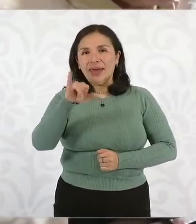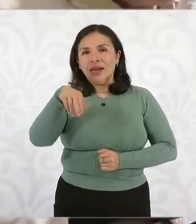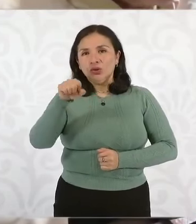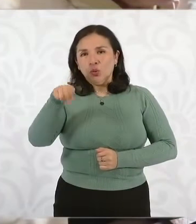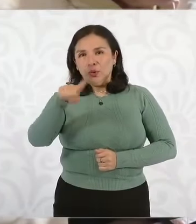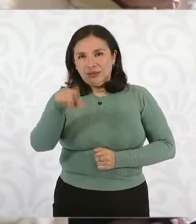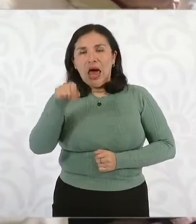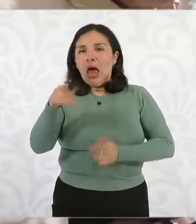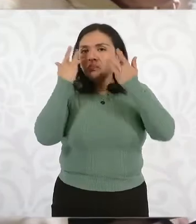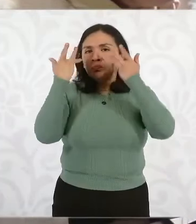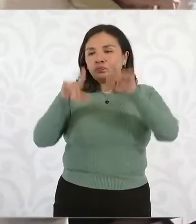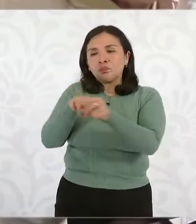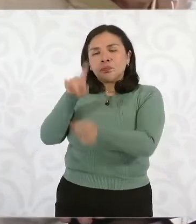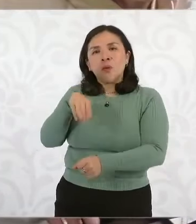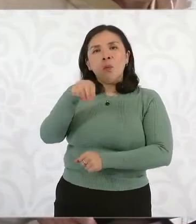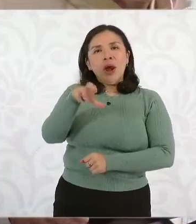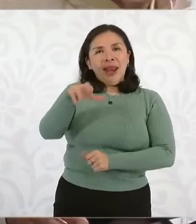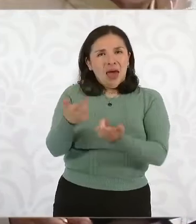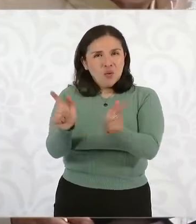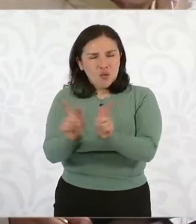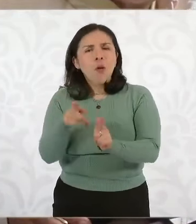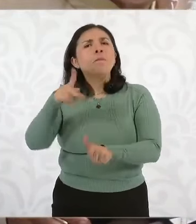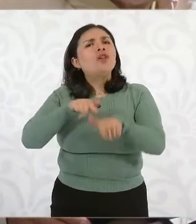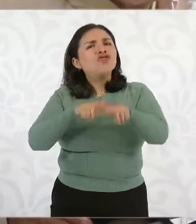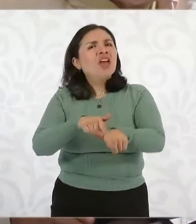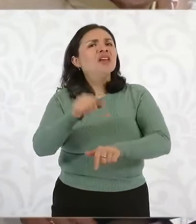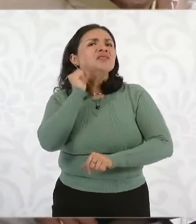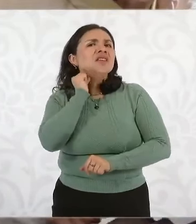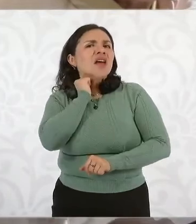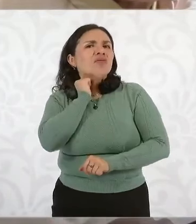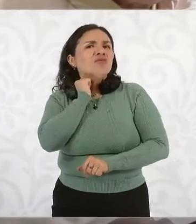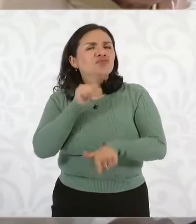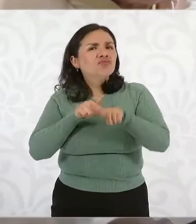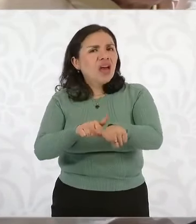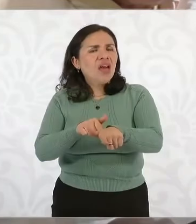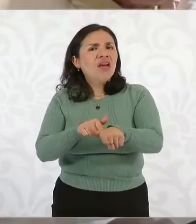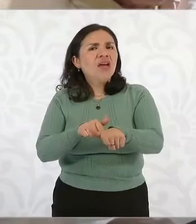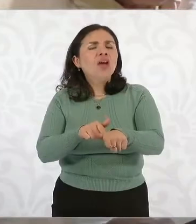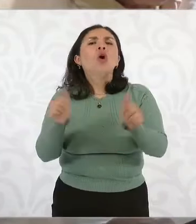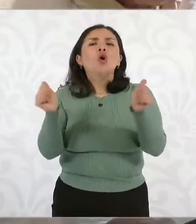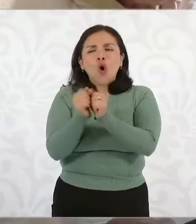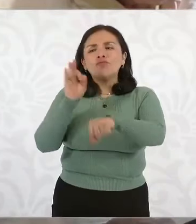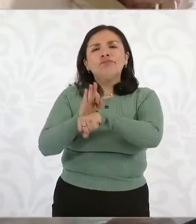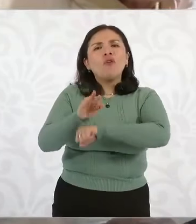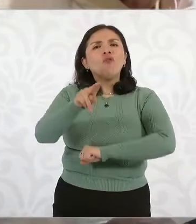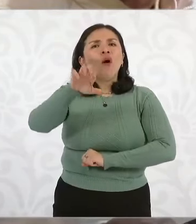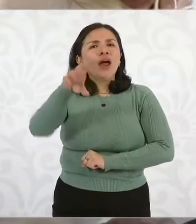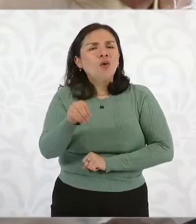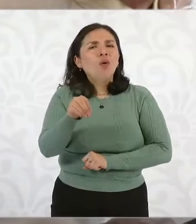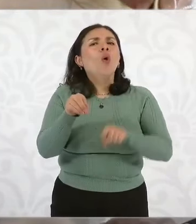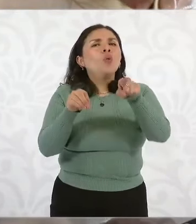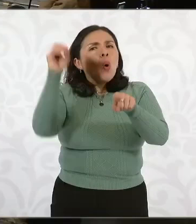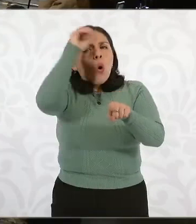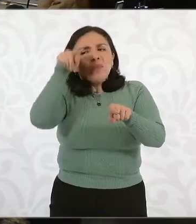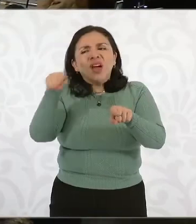separa de Morena, sin embargo mantiene el cargo de legislador y por lo tanto el fuero. ¿Qué opinión tiene al respecto de esta decisión que tomó el